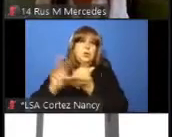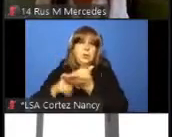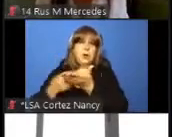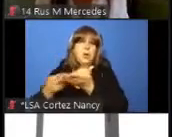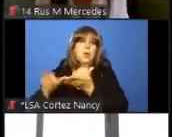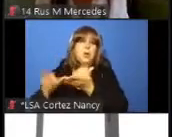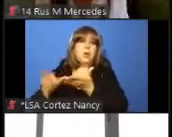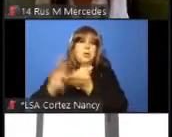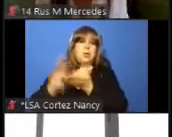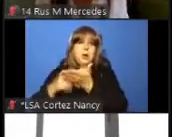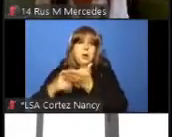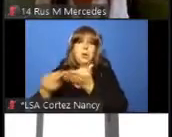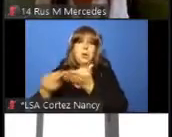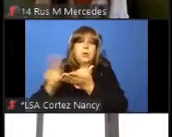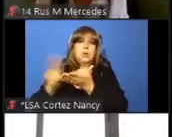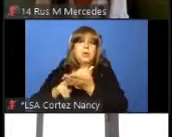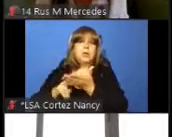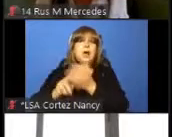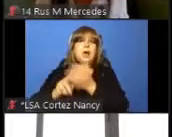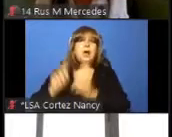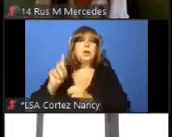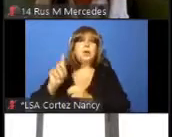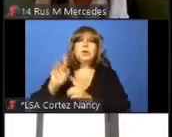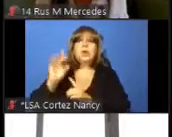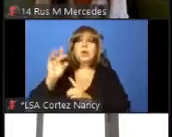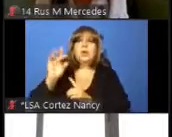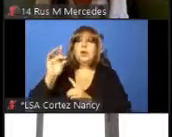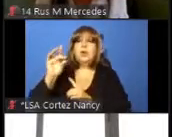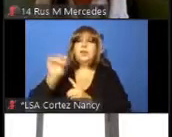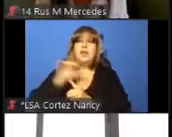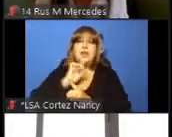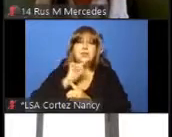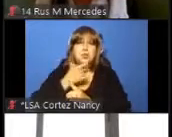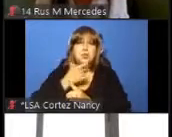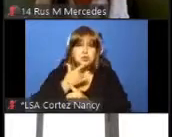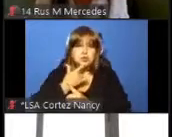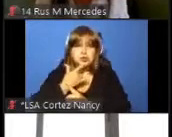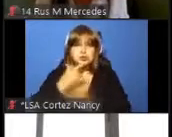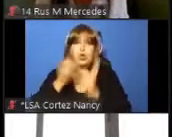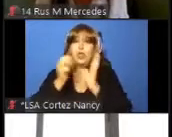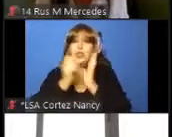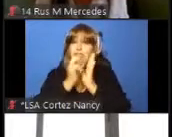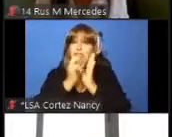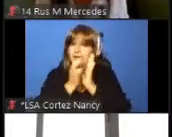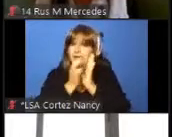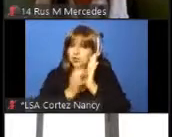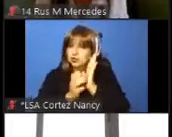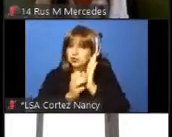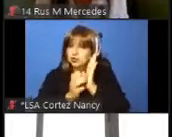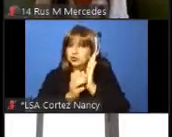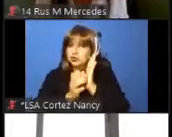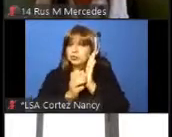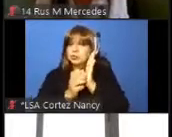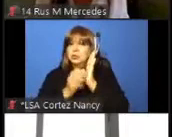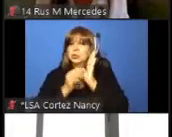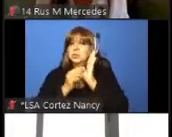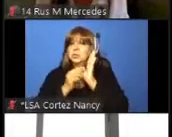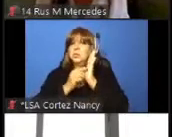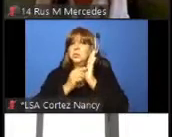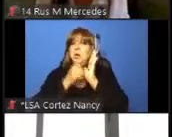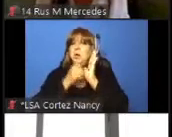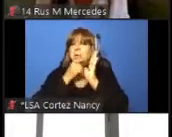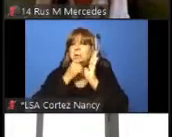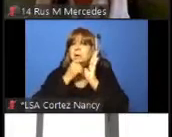completamente morbosos de todo tipo que se fueron filtrando y que prácticamente se peleaban en el minuto a minuto